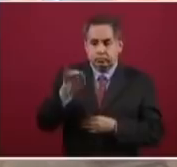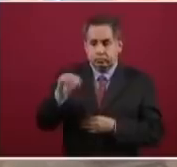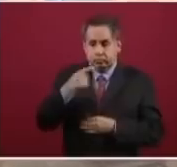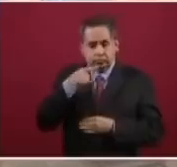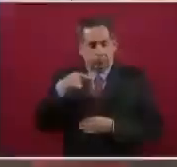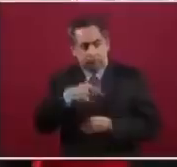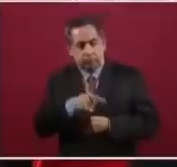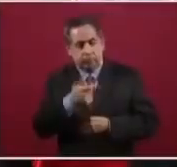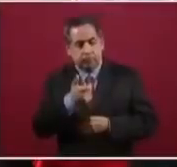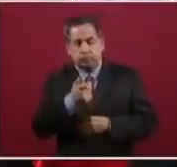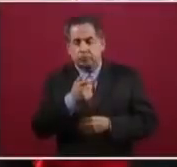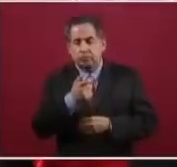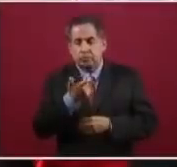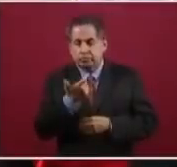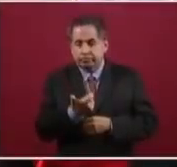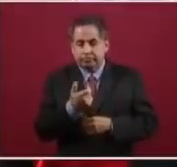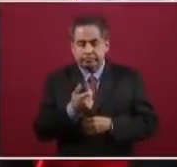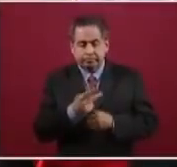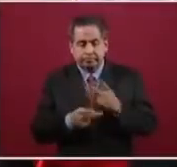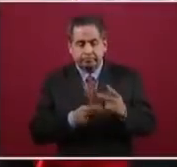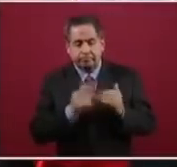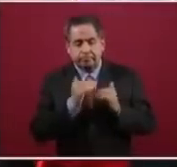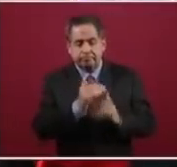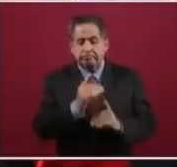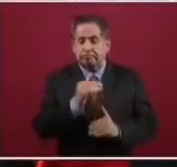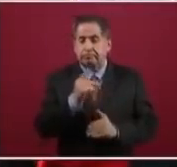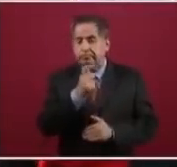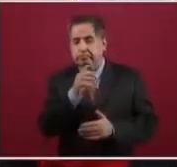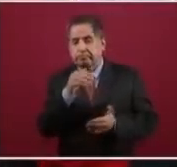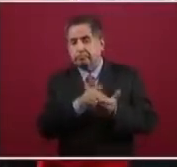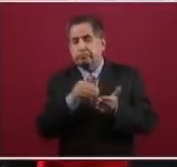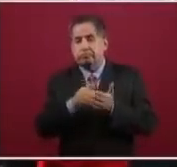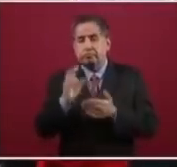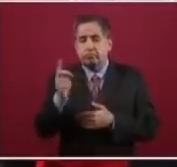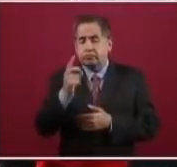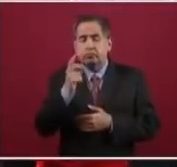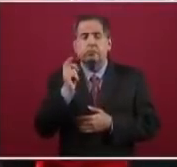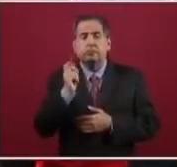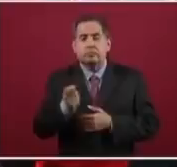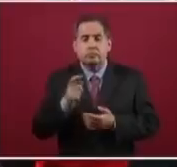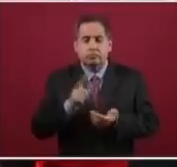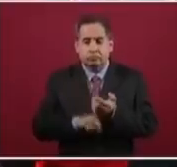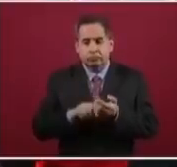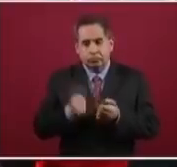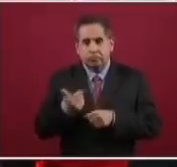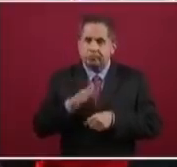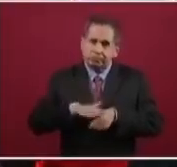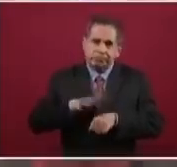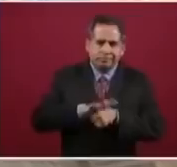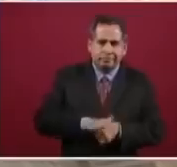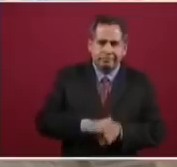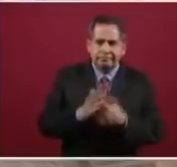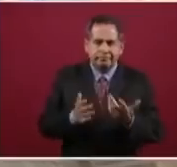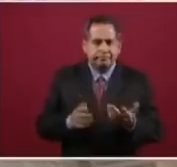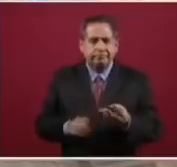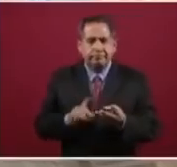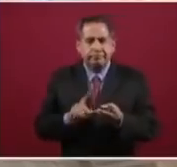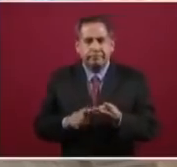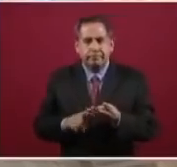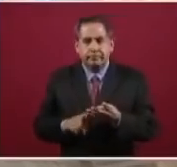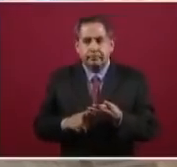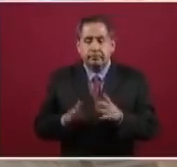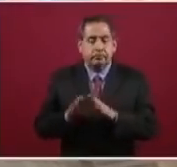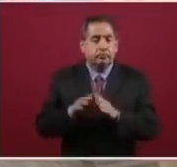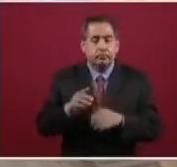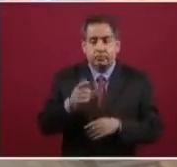peso con líneas de crédito por más de 100 mil millones de dólares lo que implica también otra presión además la libre flotación